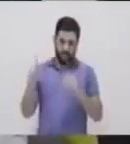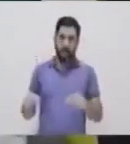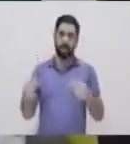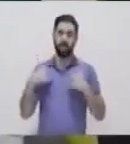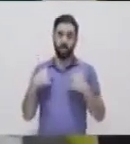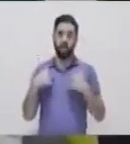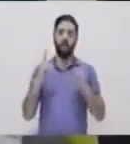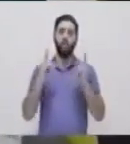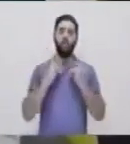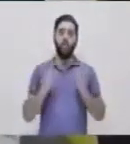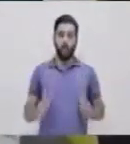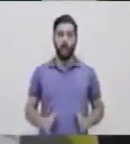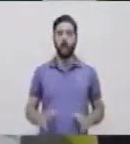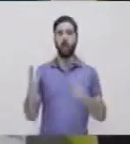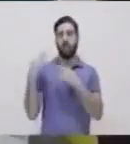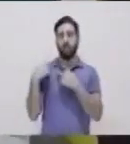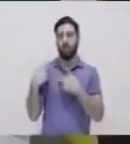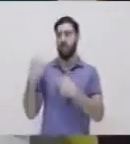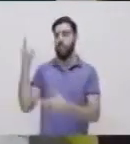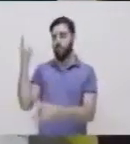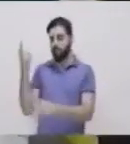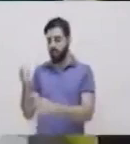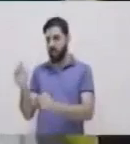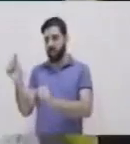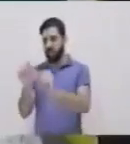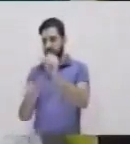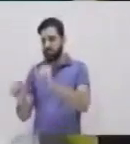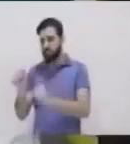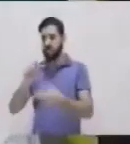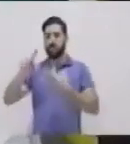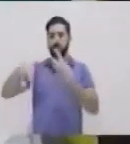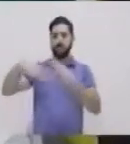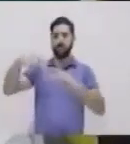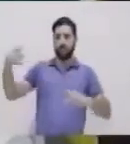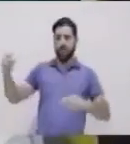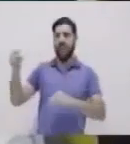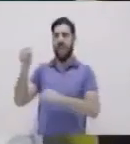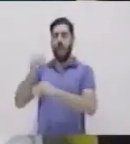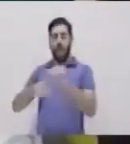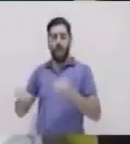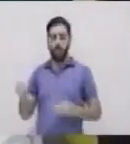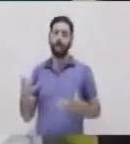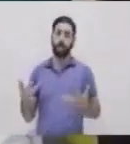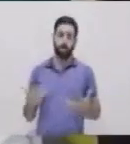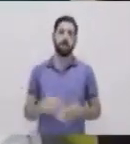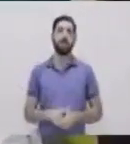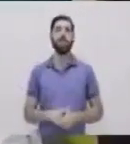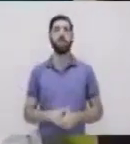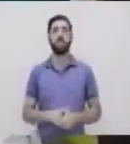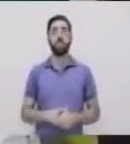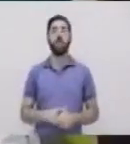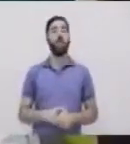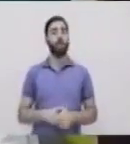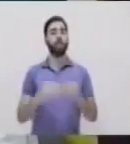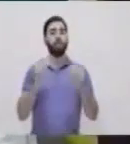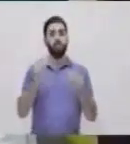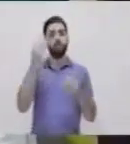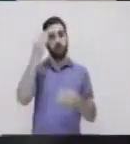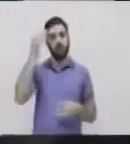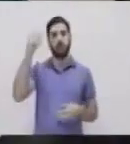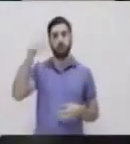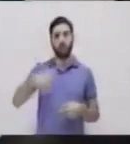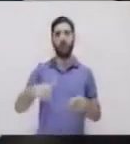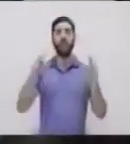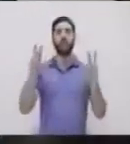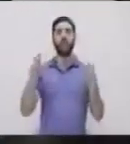haber intervención del ser humano, hay operaciones genéticas y algunas condiciones específicas. Por supuesto, profe, pues muchísimas gracias por ese tema